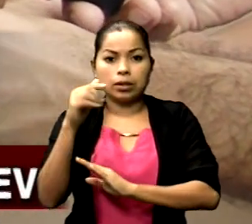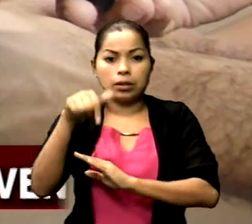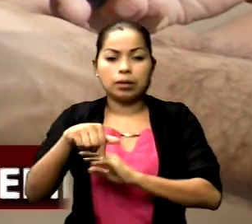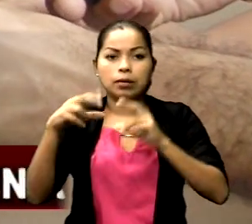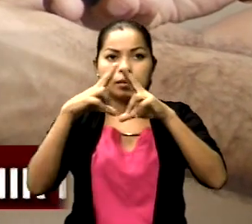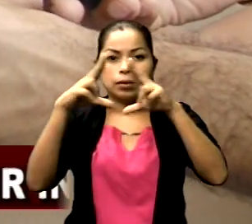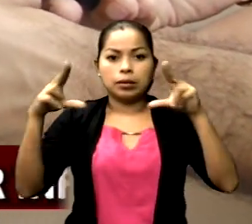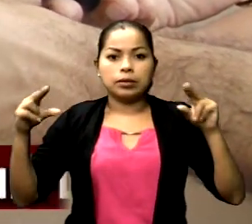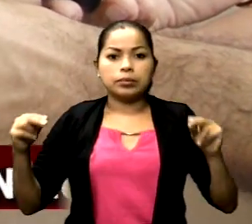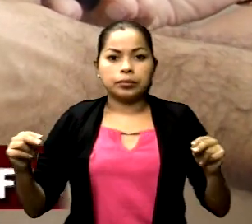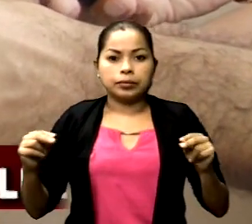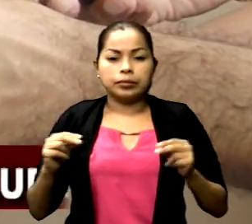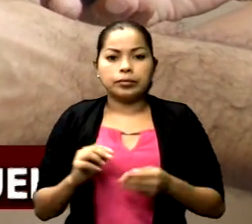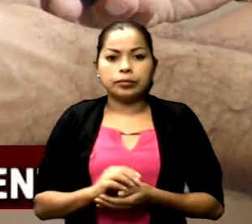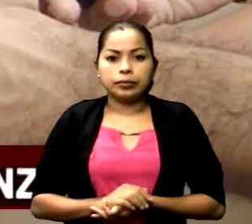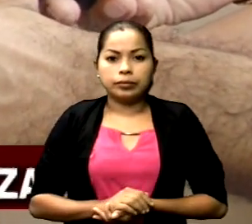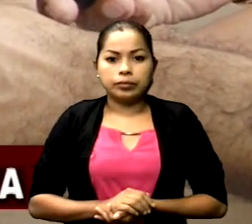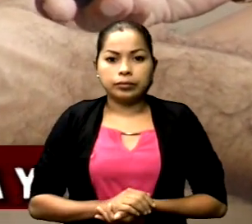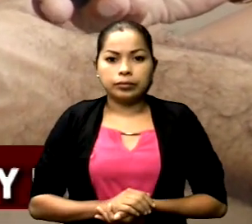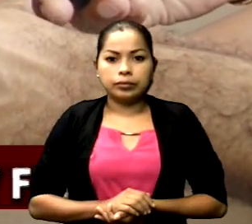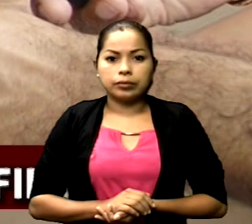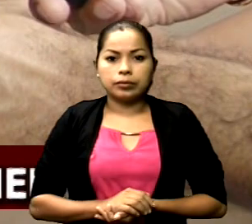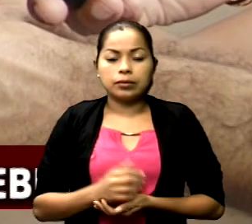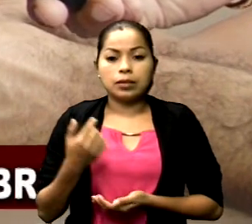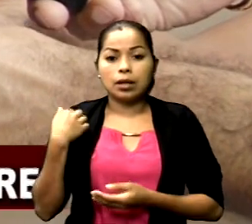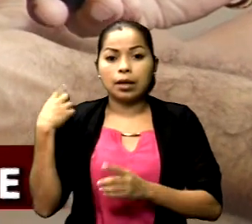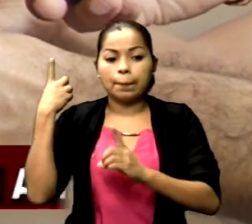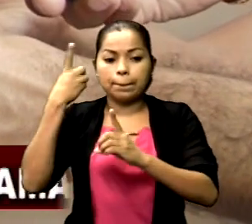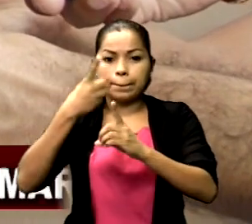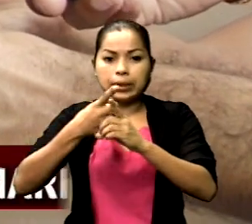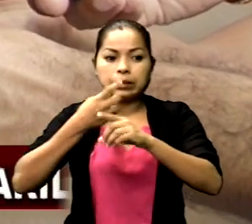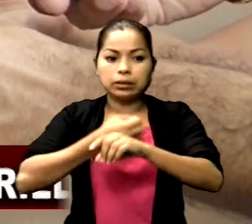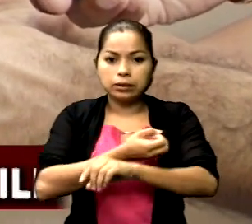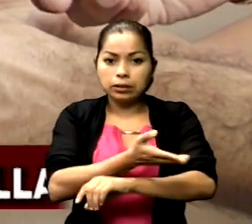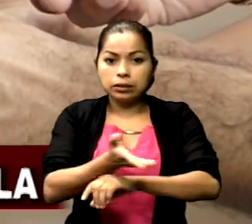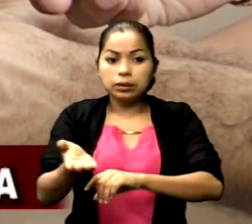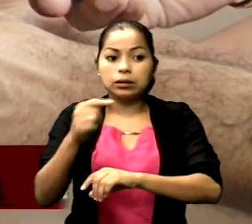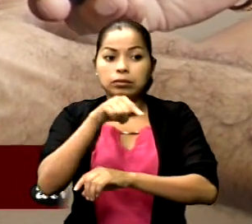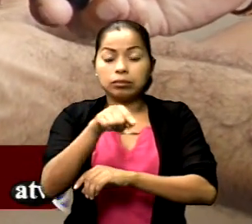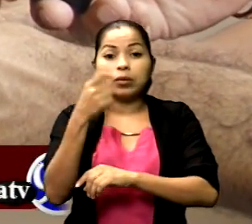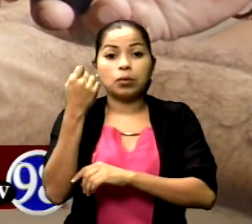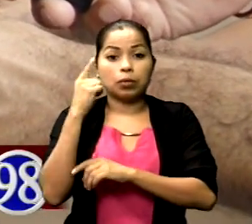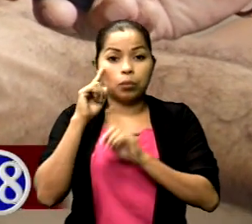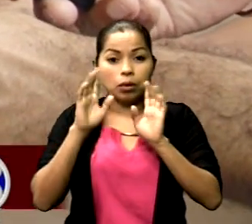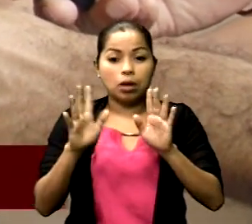Nicaragua y mandamos un mensaje para ir mejorando